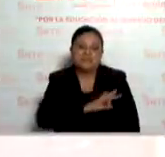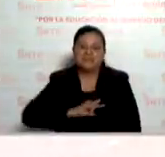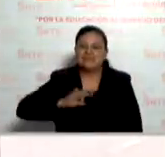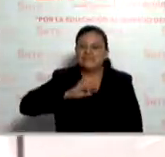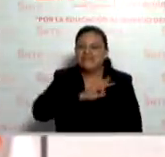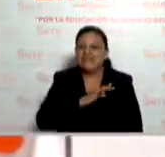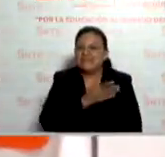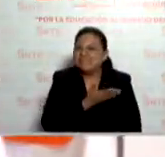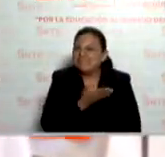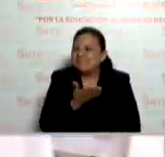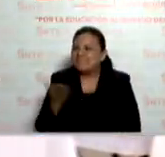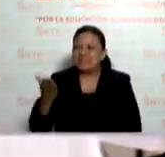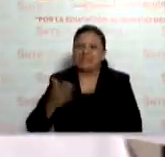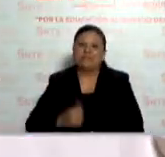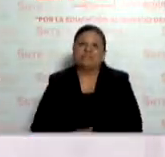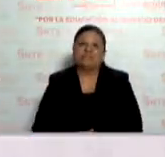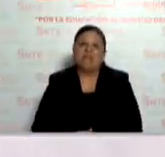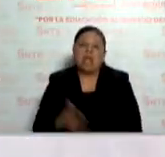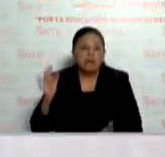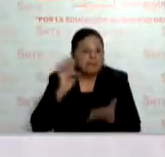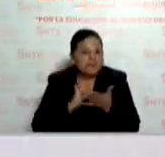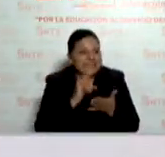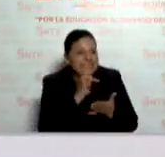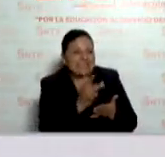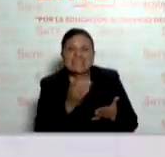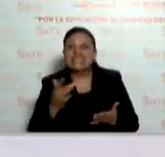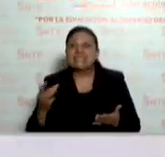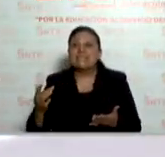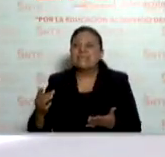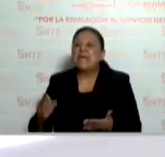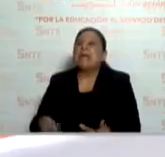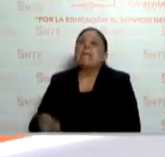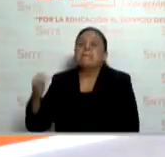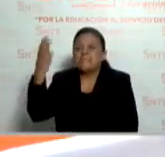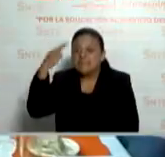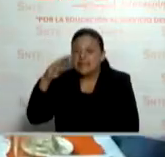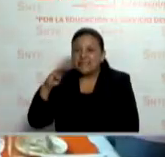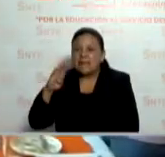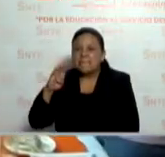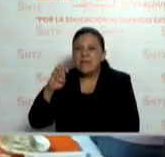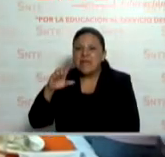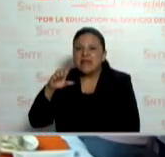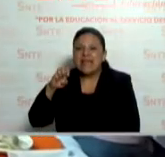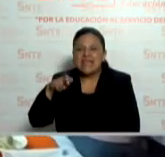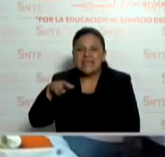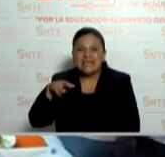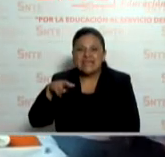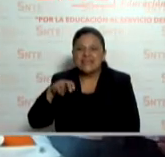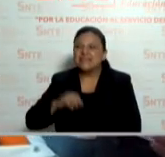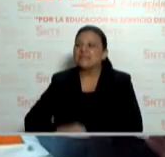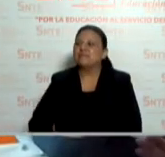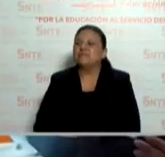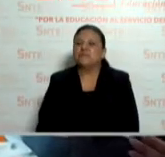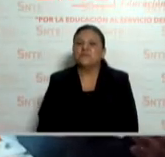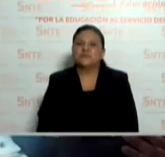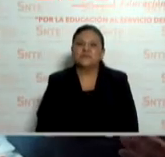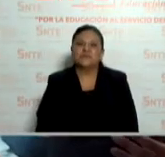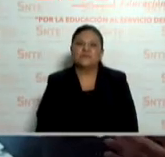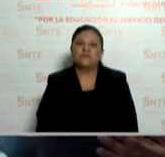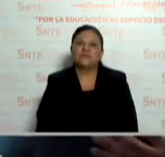Agradecemos la emotiva participación de la profesora Nayeli Belén Hernández Terán.